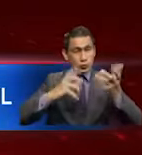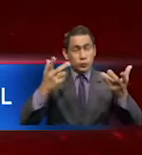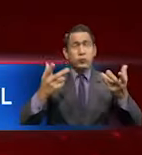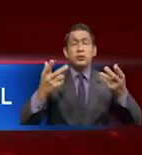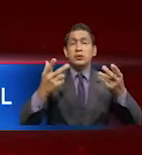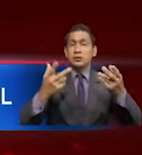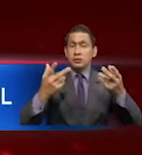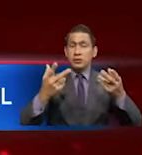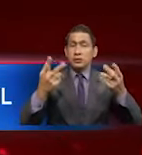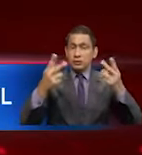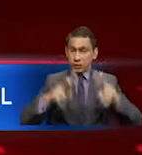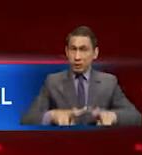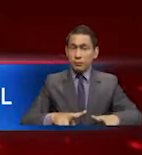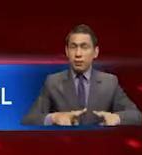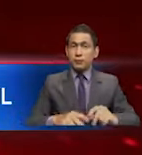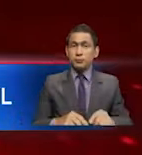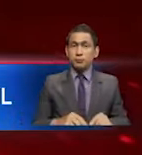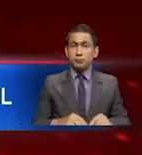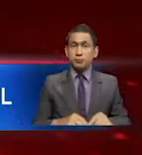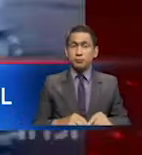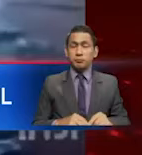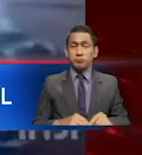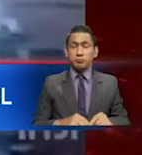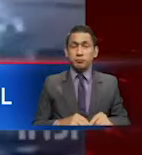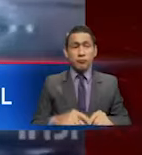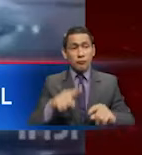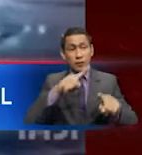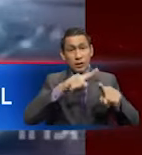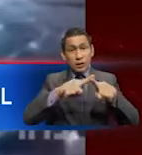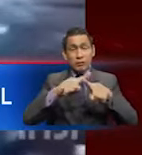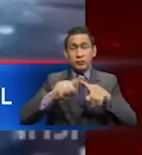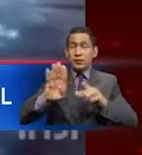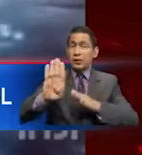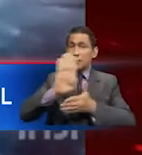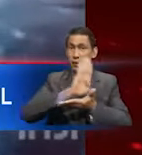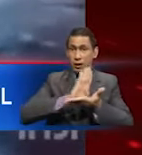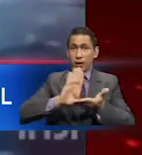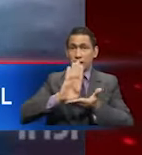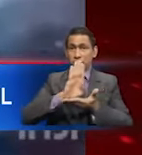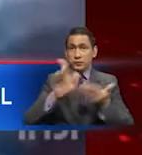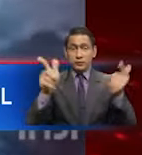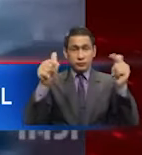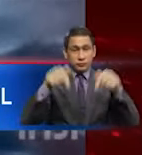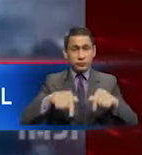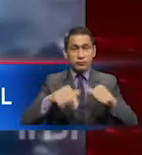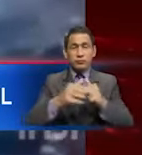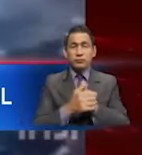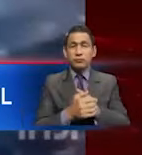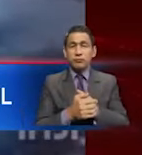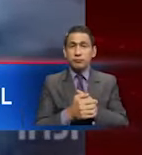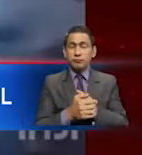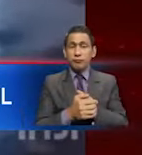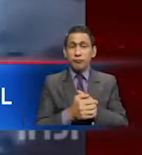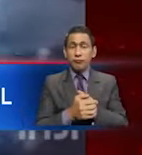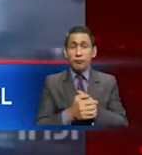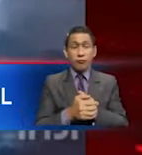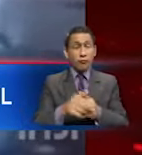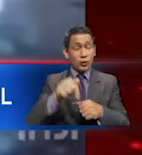una zona que rodea el GAT parroquial acá en Pozorja. Conocemos también que